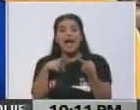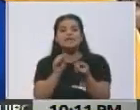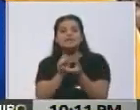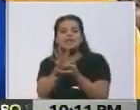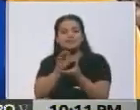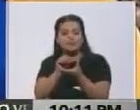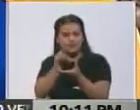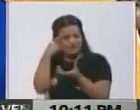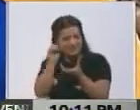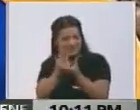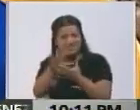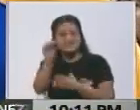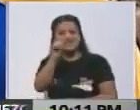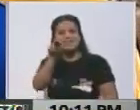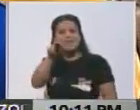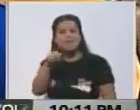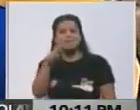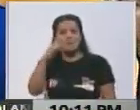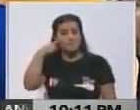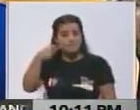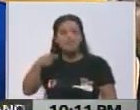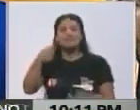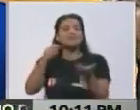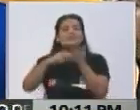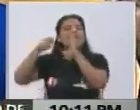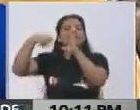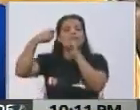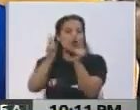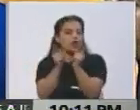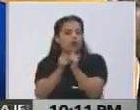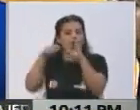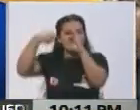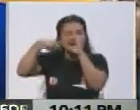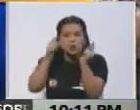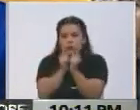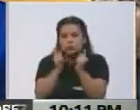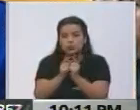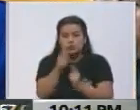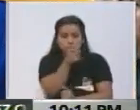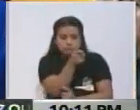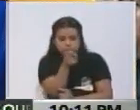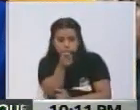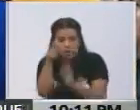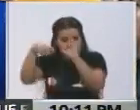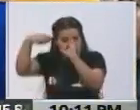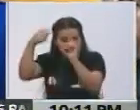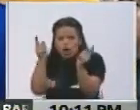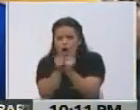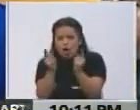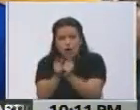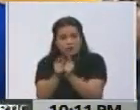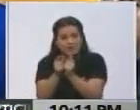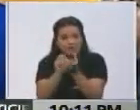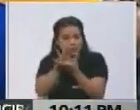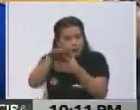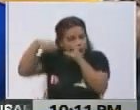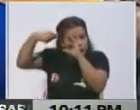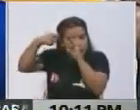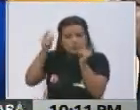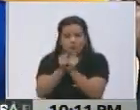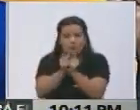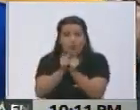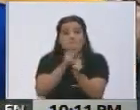que es una red que permite grabar videos cortos, con mensajes cortos, que tienen un tiempo de duración limitado y de una rotación muy